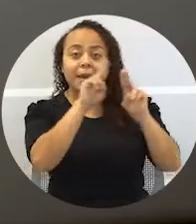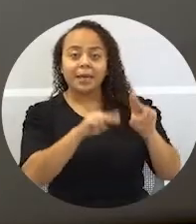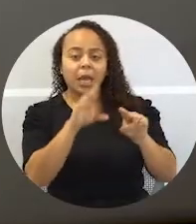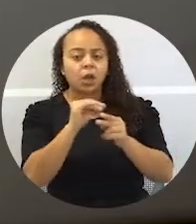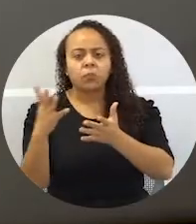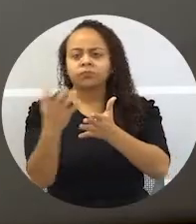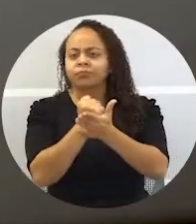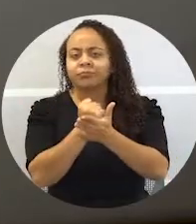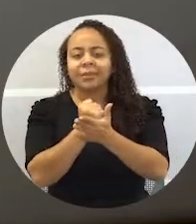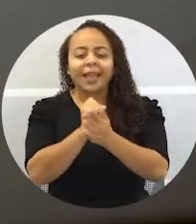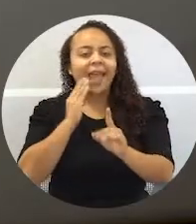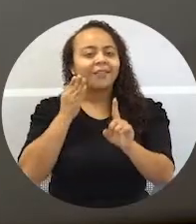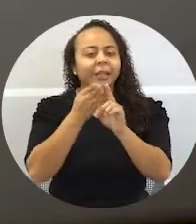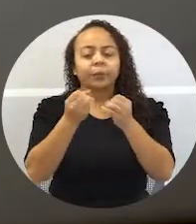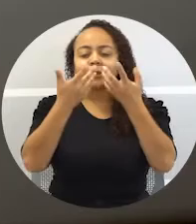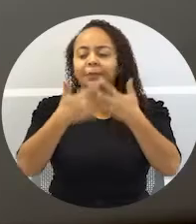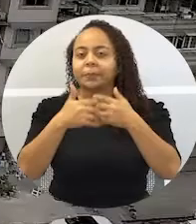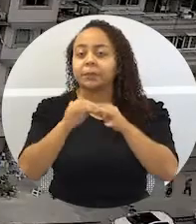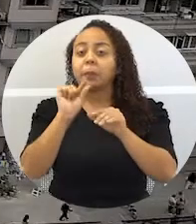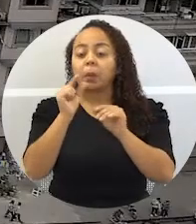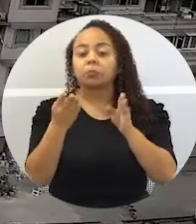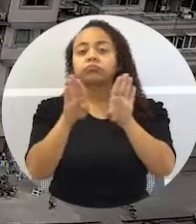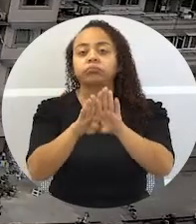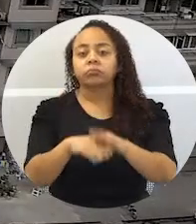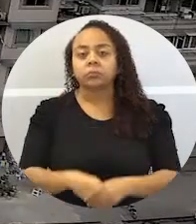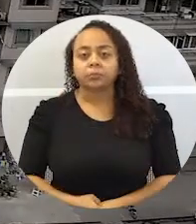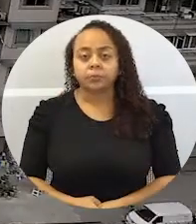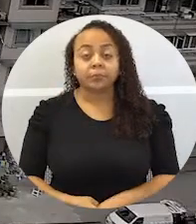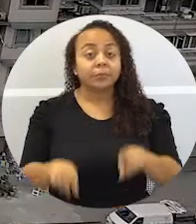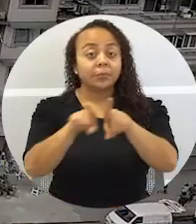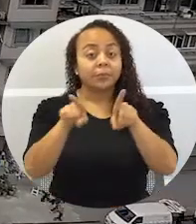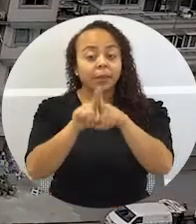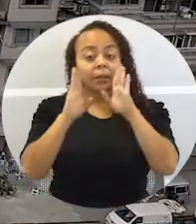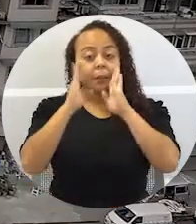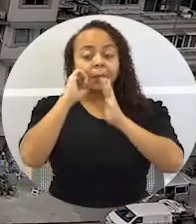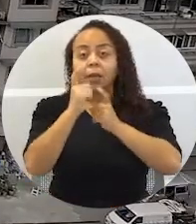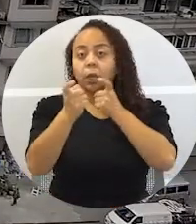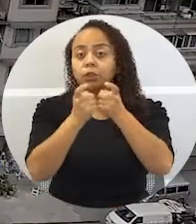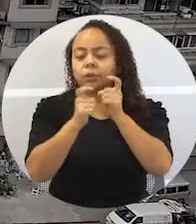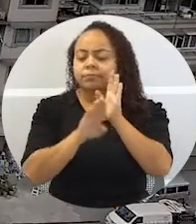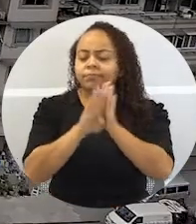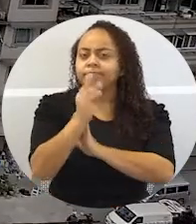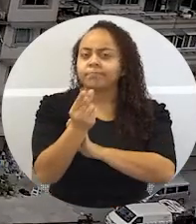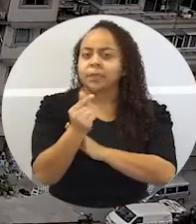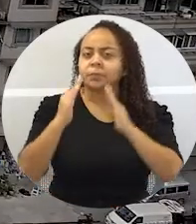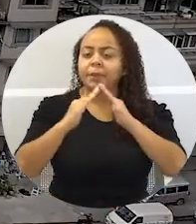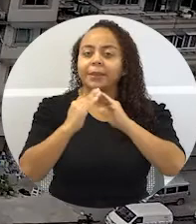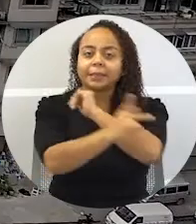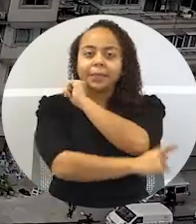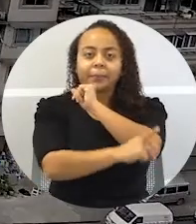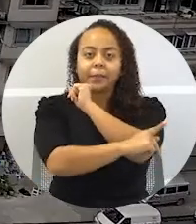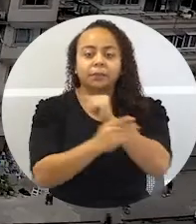múltiples empresas que están a punto de cotizarse en bolsa adicionalmente intervino para controlar los crecientes precios de las viviendas en el país